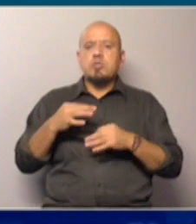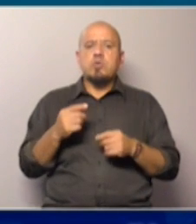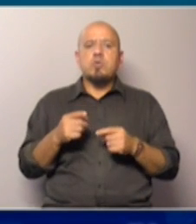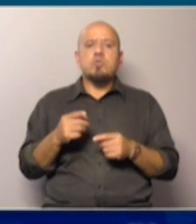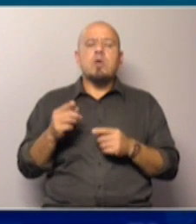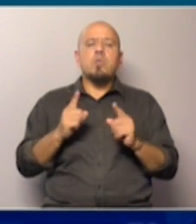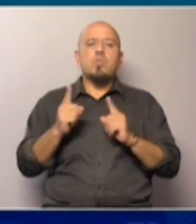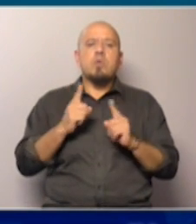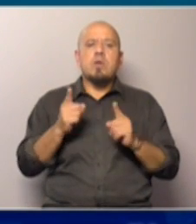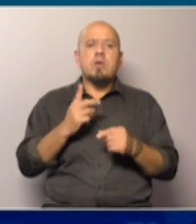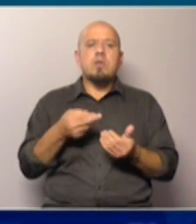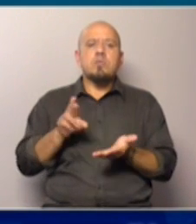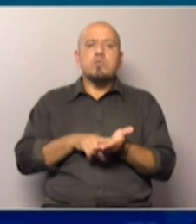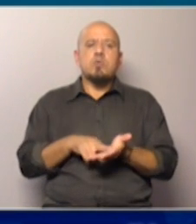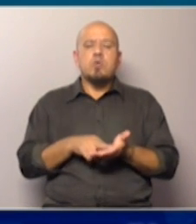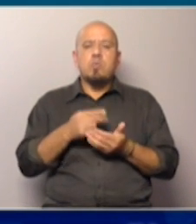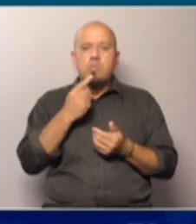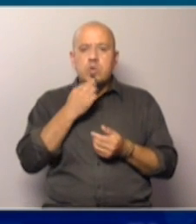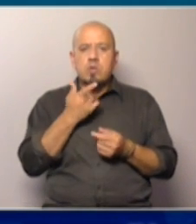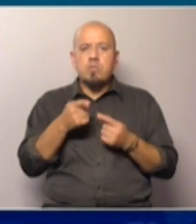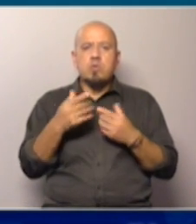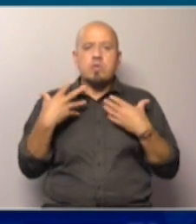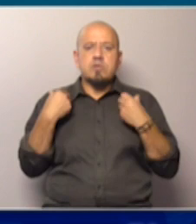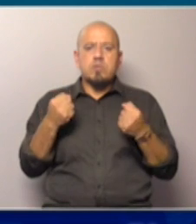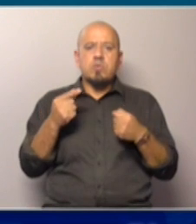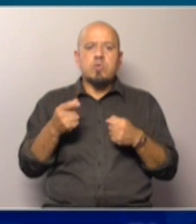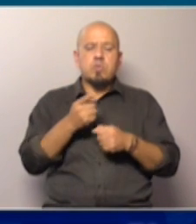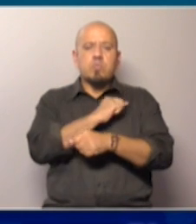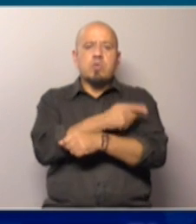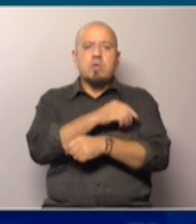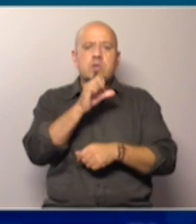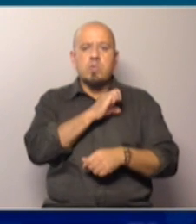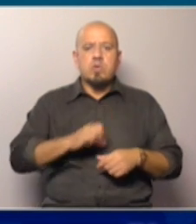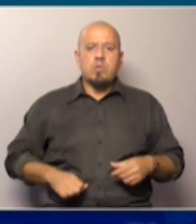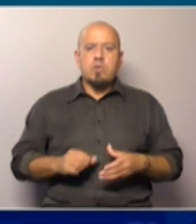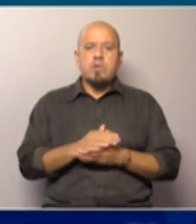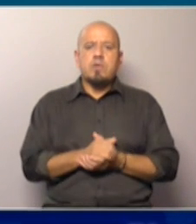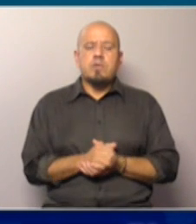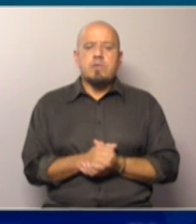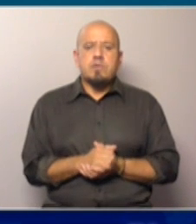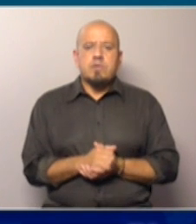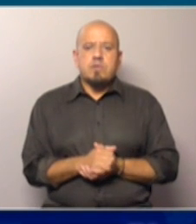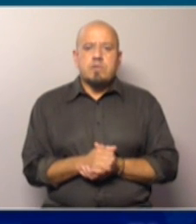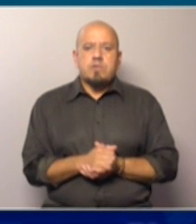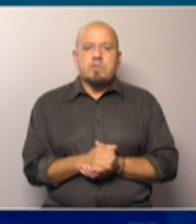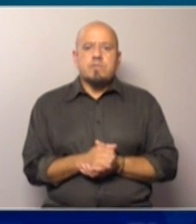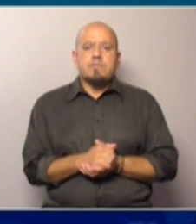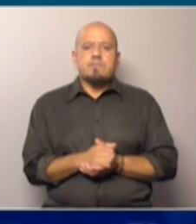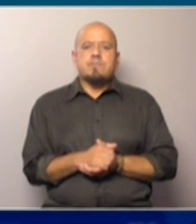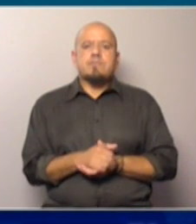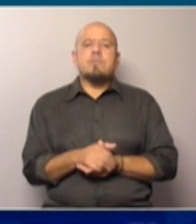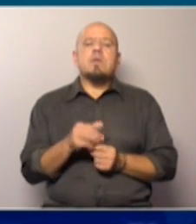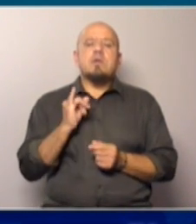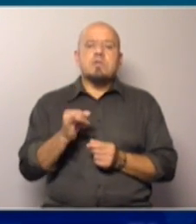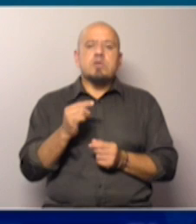de resolución orientada, por ejemplo, a autoridades de la salud o del Poder Ejecutivo para saber más al respecto? Sí, lo vamos a llevar al Consejo